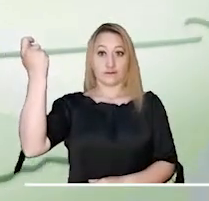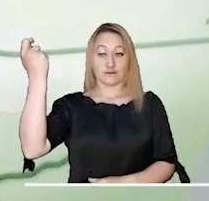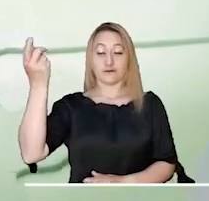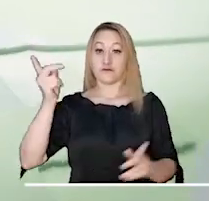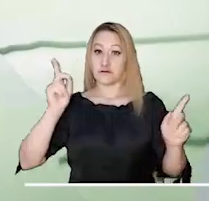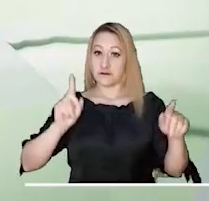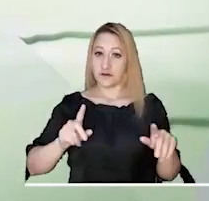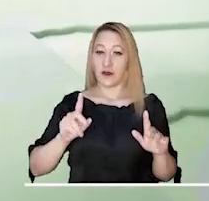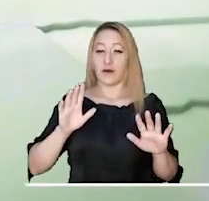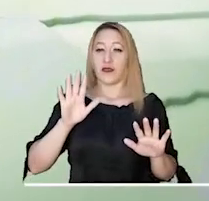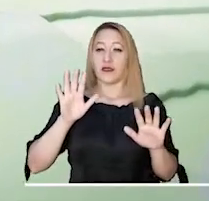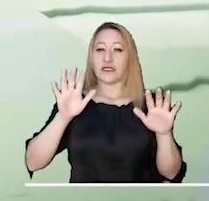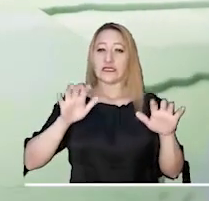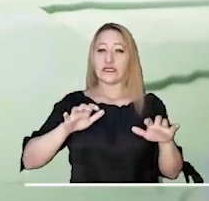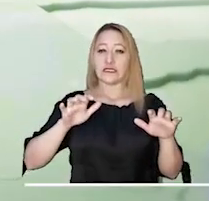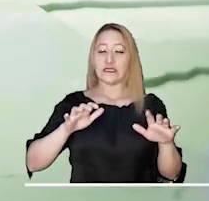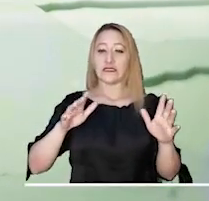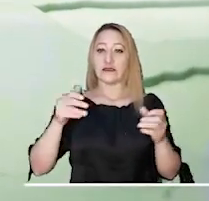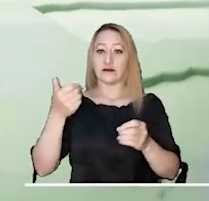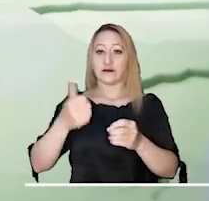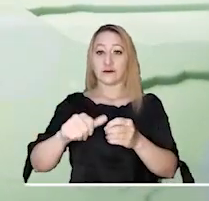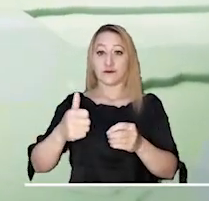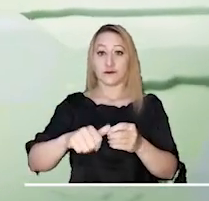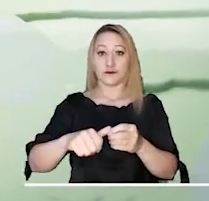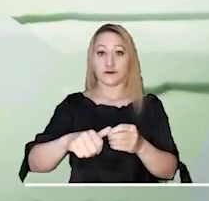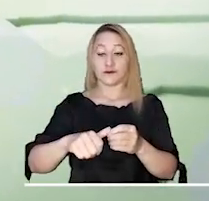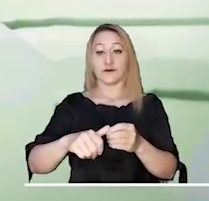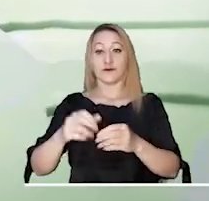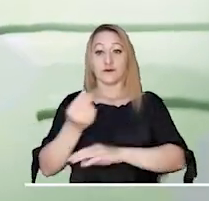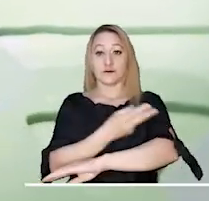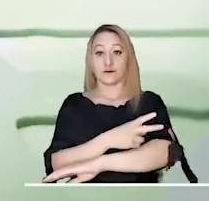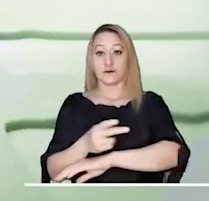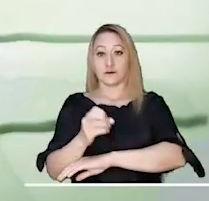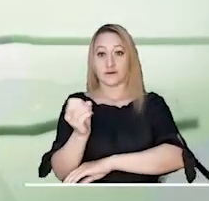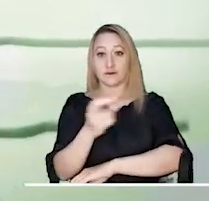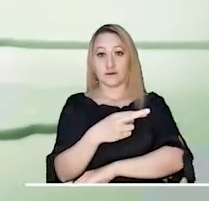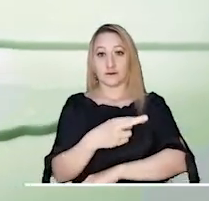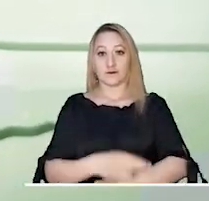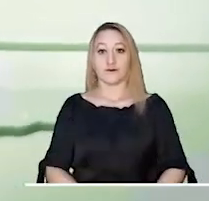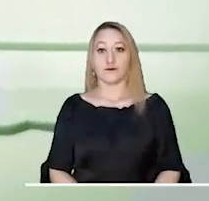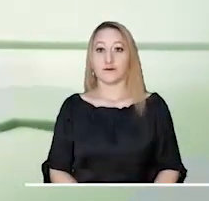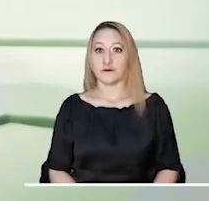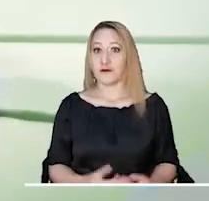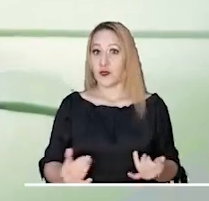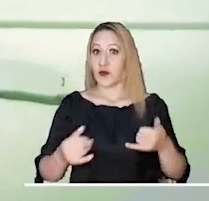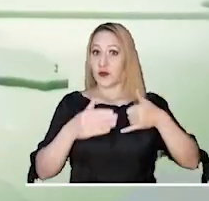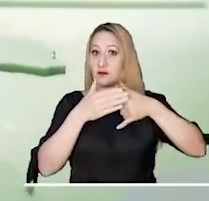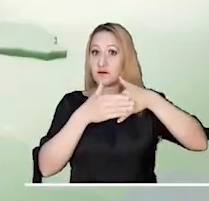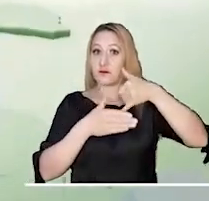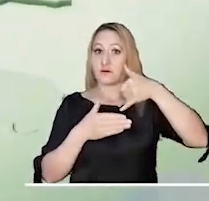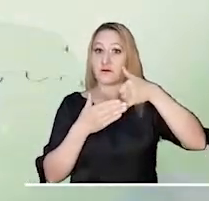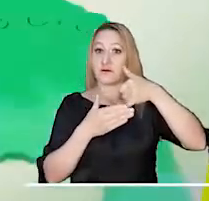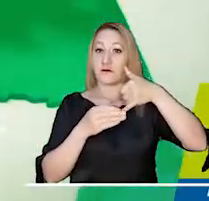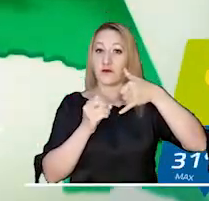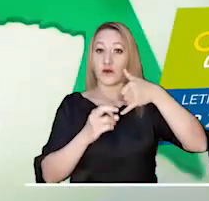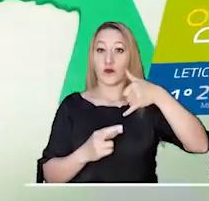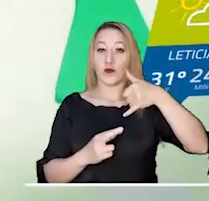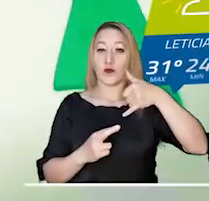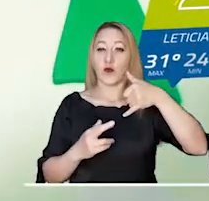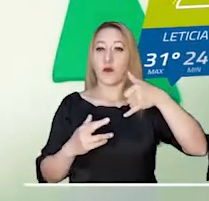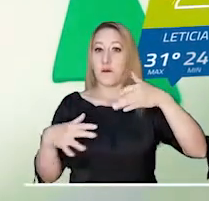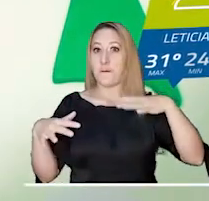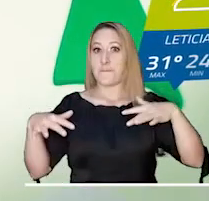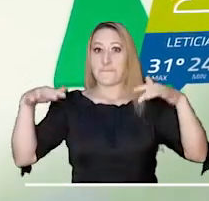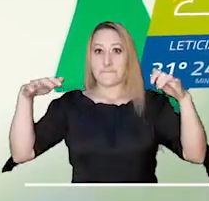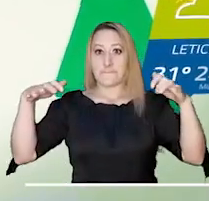ligeramente nublado se anticipa en los llanos orientales, donde también se estiman algunas lloviznas en Arauca y el oriente de